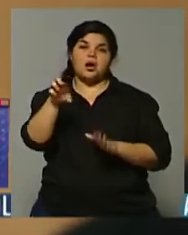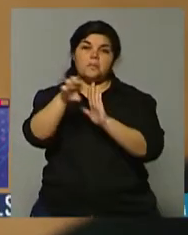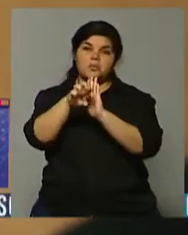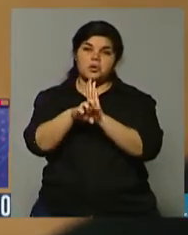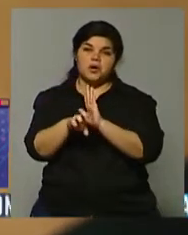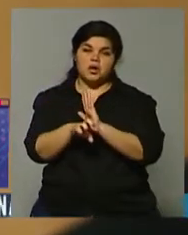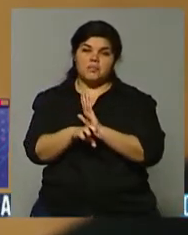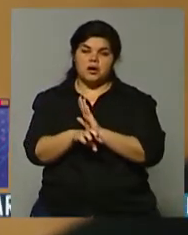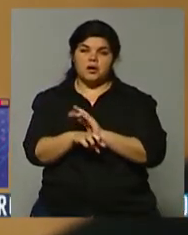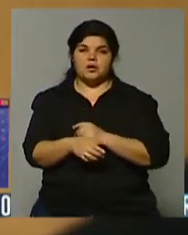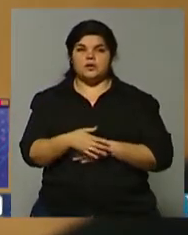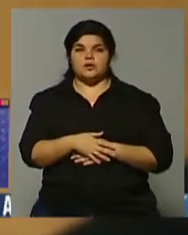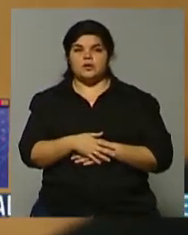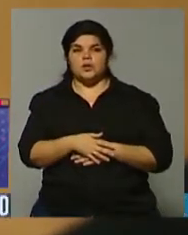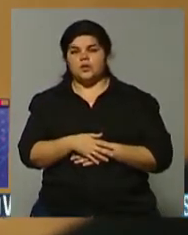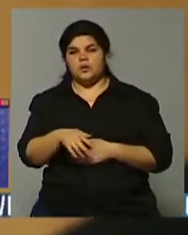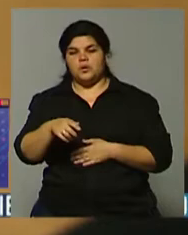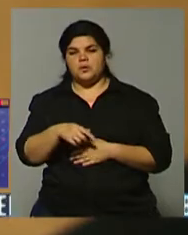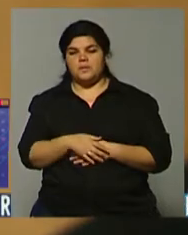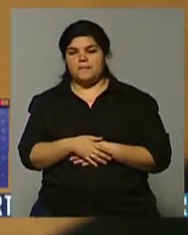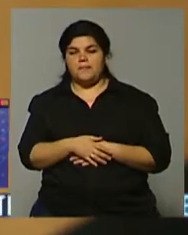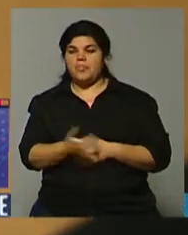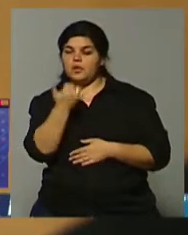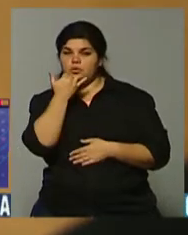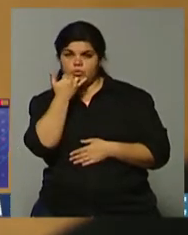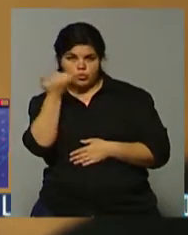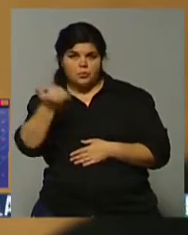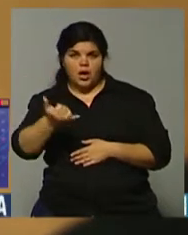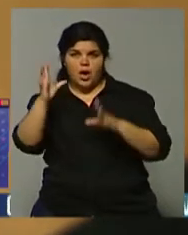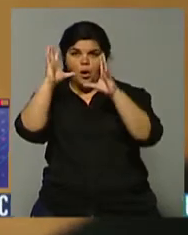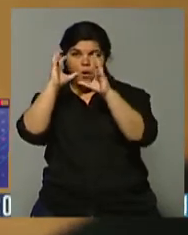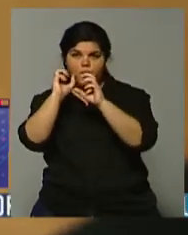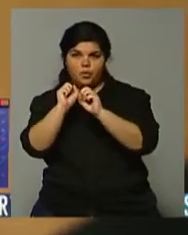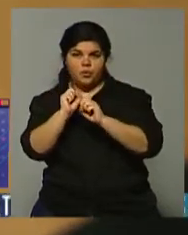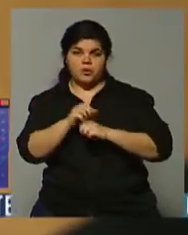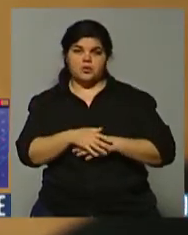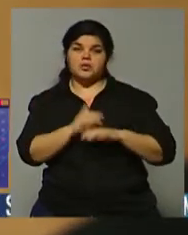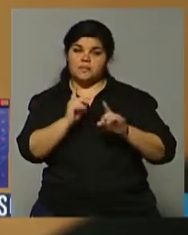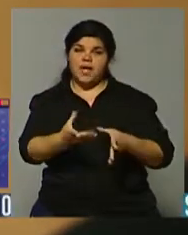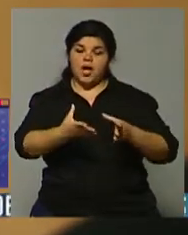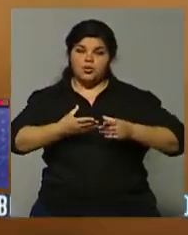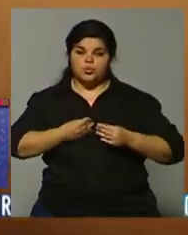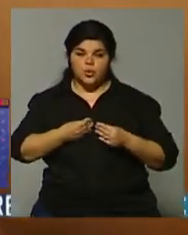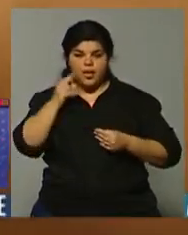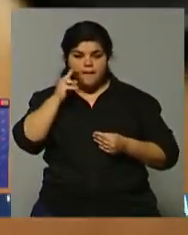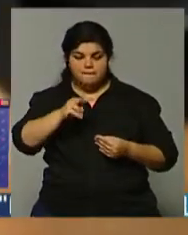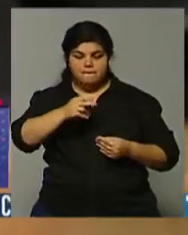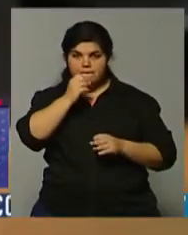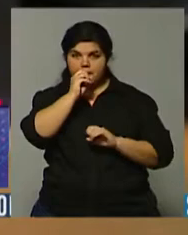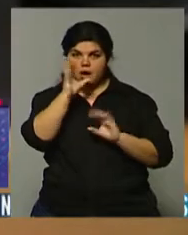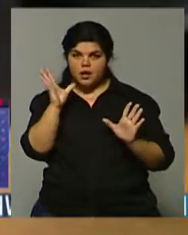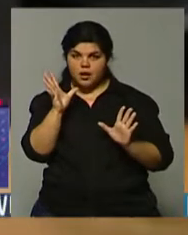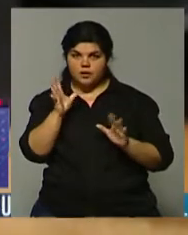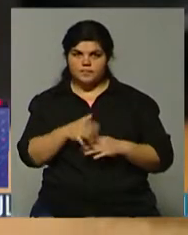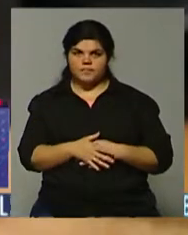O sea, sí. YouTube tiene modo oscuro. Y el modo oscuro te permite de que veas mejor. Yo no sé a vos, al principio era bastante reticente a ver el modo oscuro y